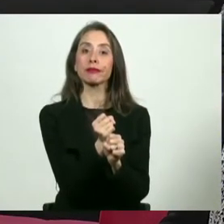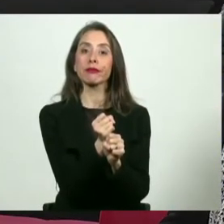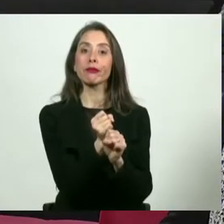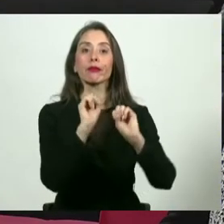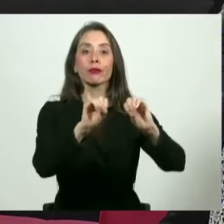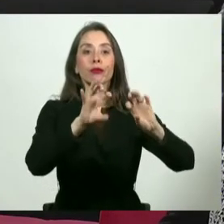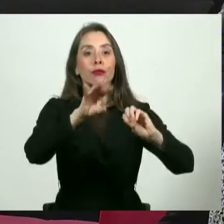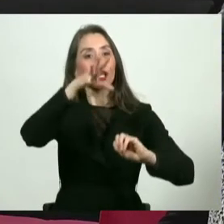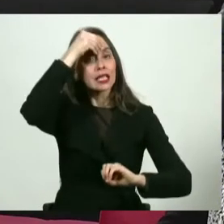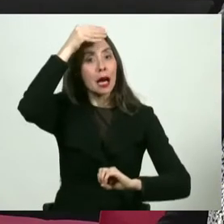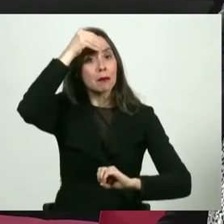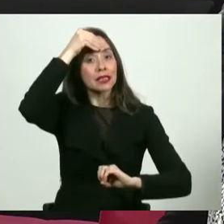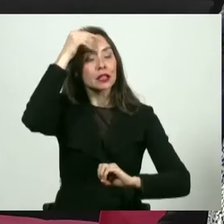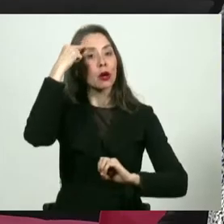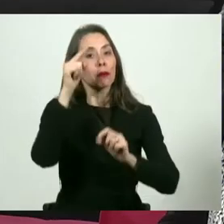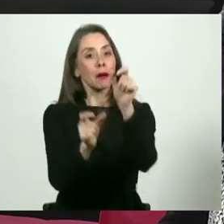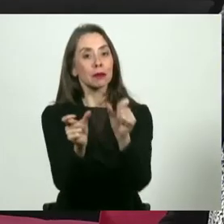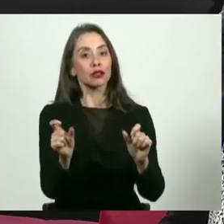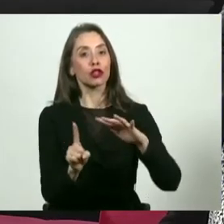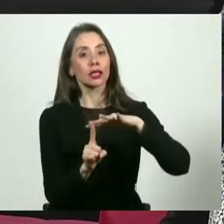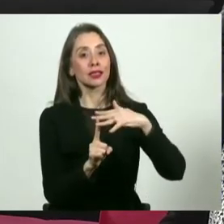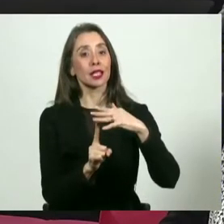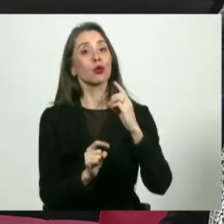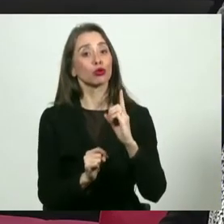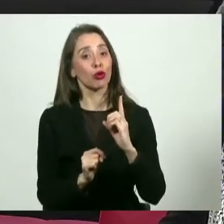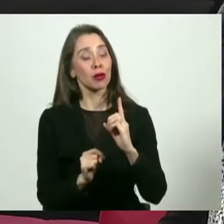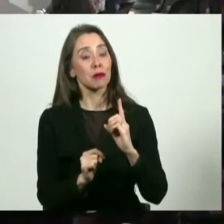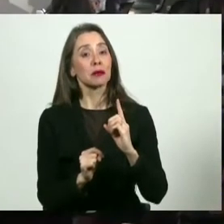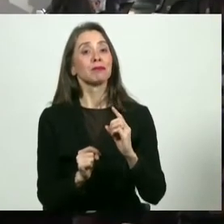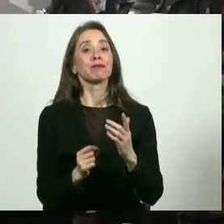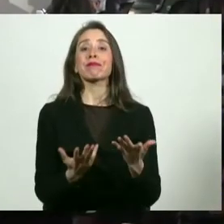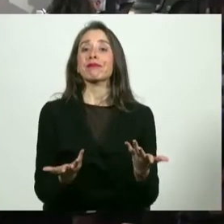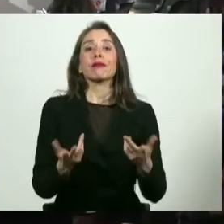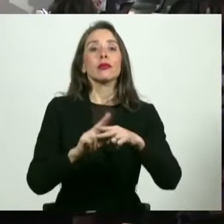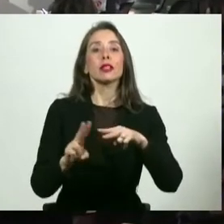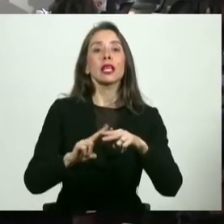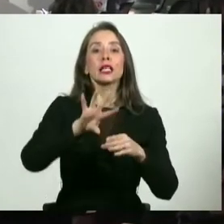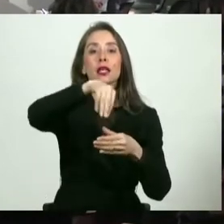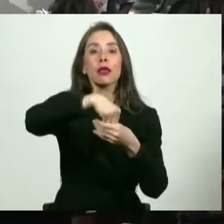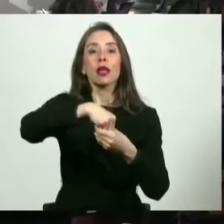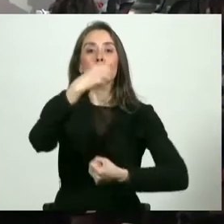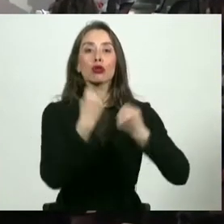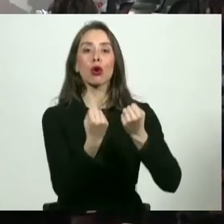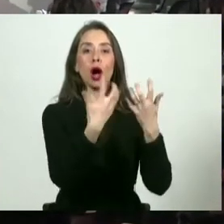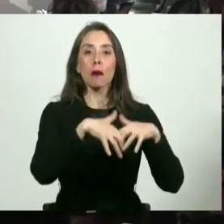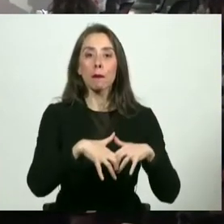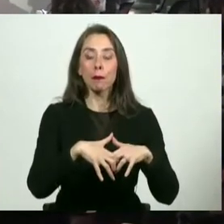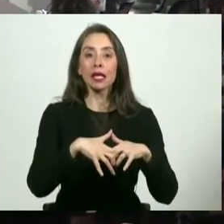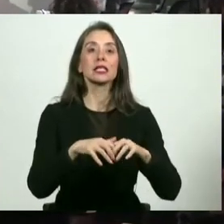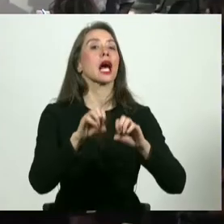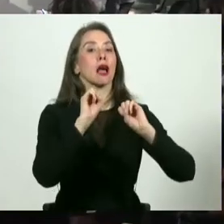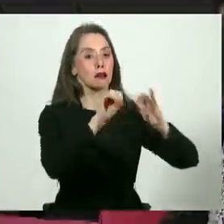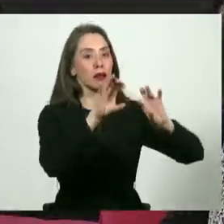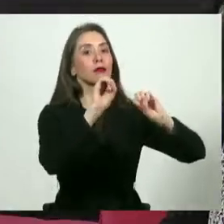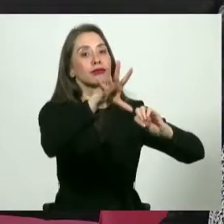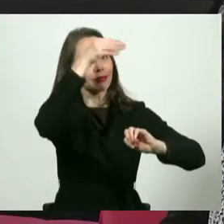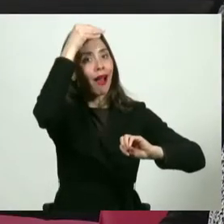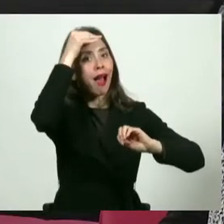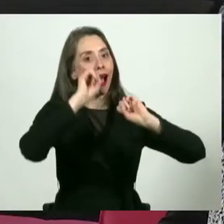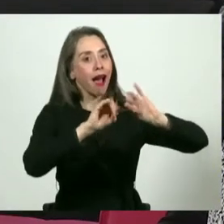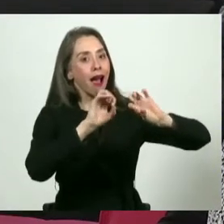de capacitación especial para personas en situación de discapacidad. Ahora, ¿qué hacemos también en el interior de la empresa? O sea, también hay que hacer un apresto ahí, ¿no es